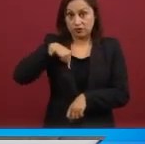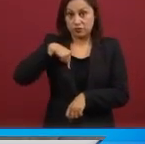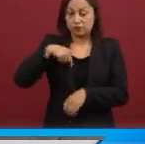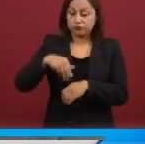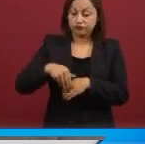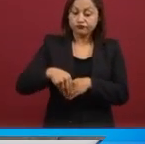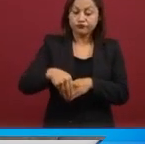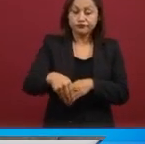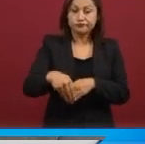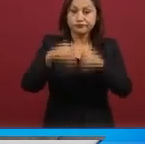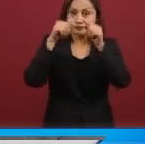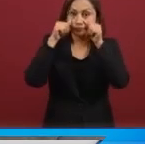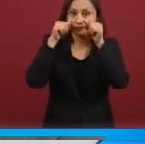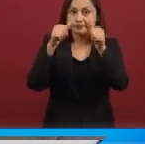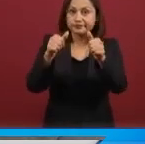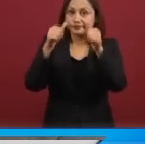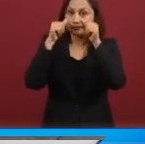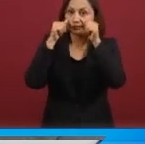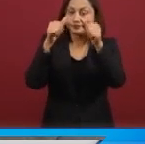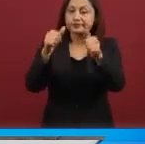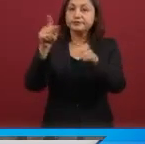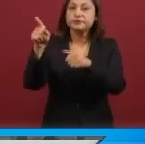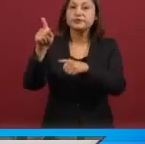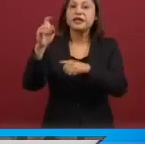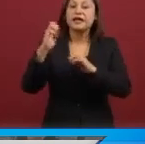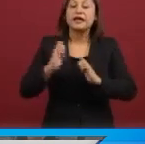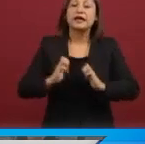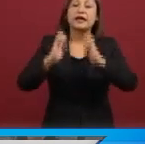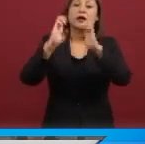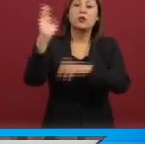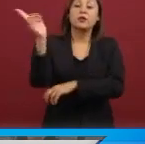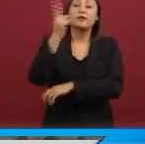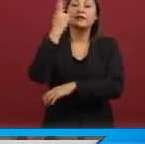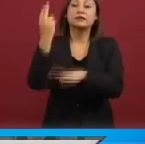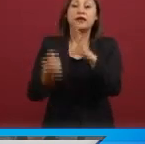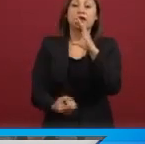públicas. En estas universidades, cuando menos